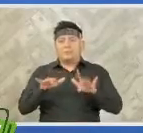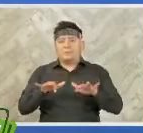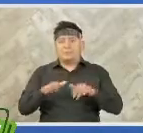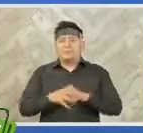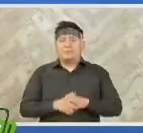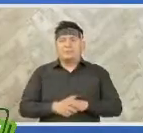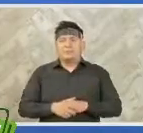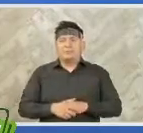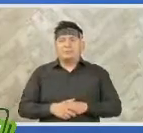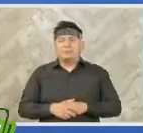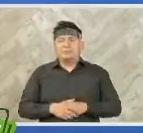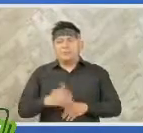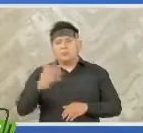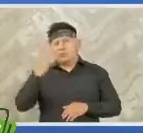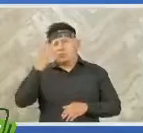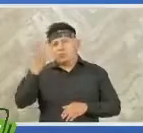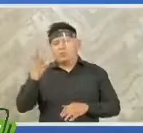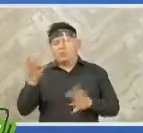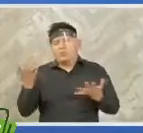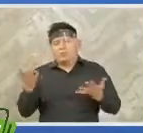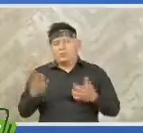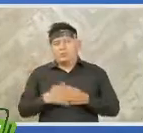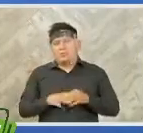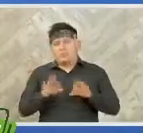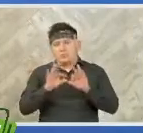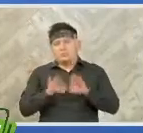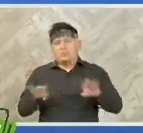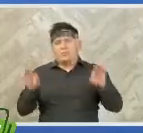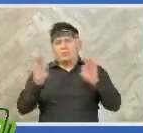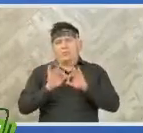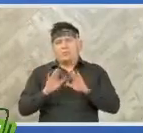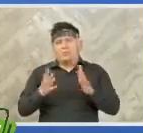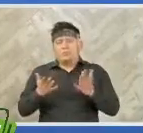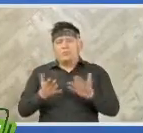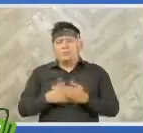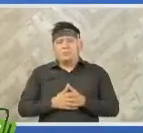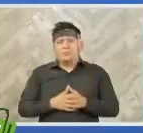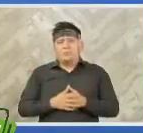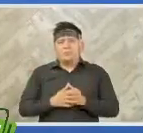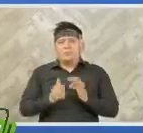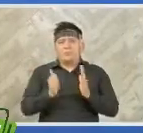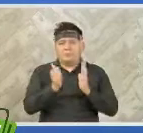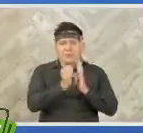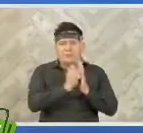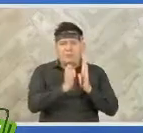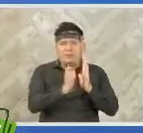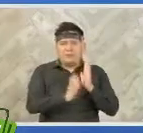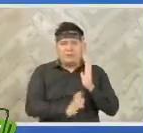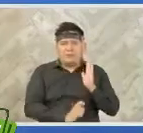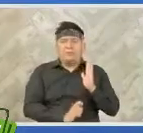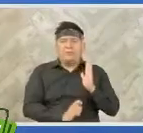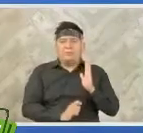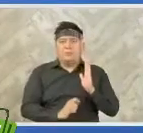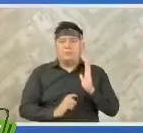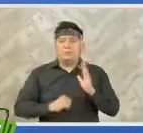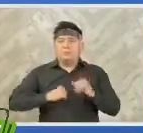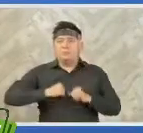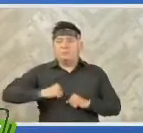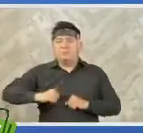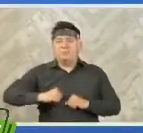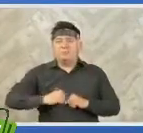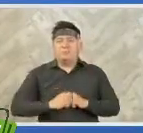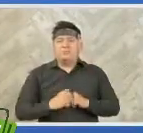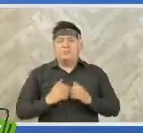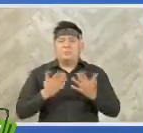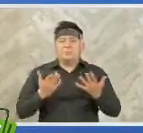es, ¿por qué sería importante al momento de configurar una agenda pública velar por los derechos de las